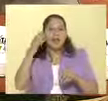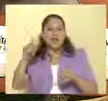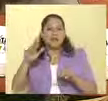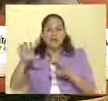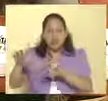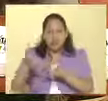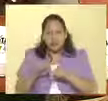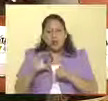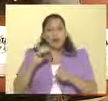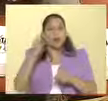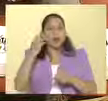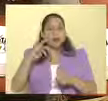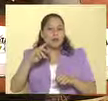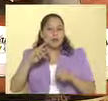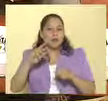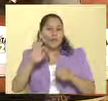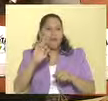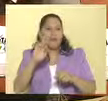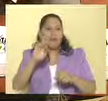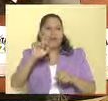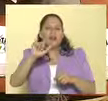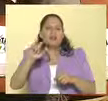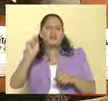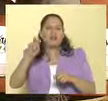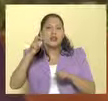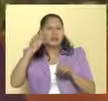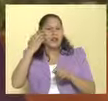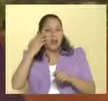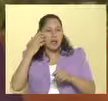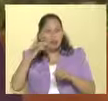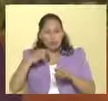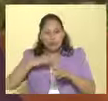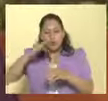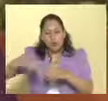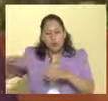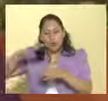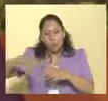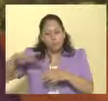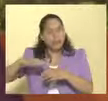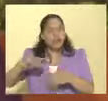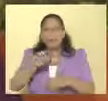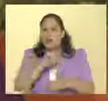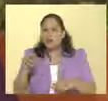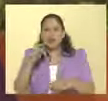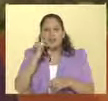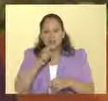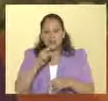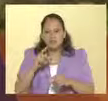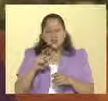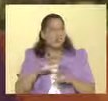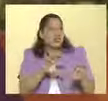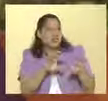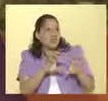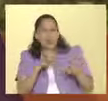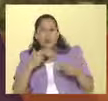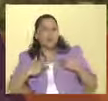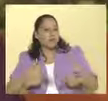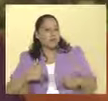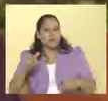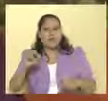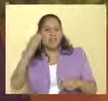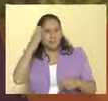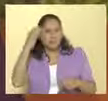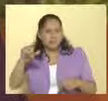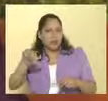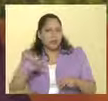ser adoptado o es un gato feral. Un gato feral es un gato que nunca en la vida, aunque lo queramos capturar, va a poder socializar con el ser humano. Es un gato completamente